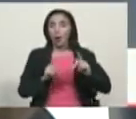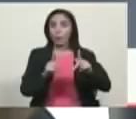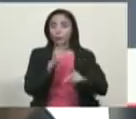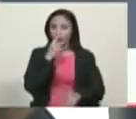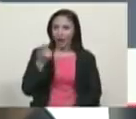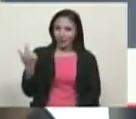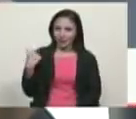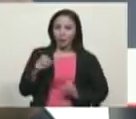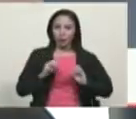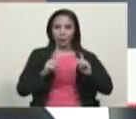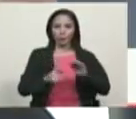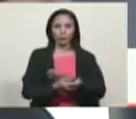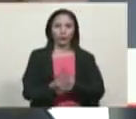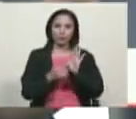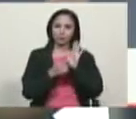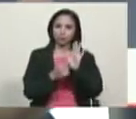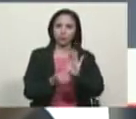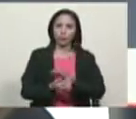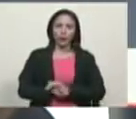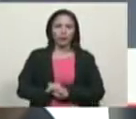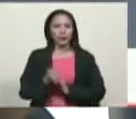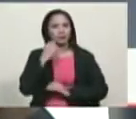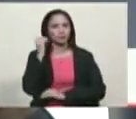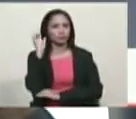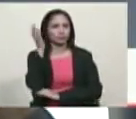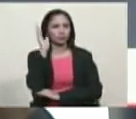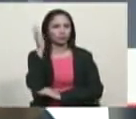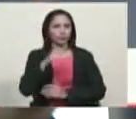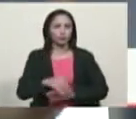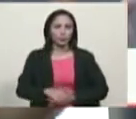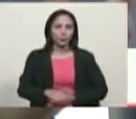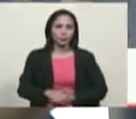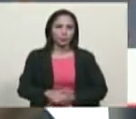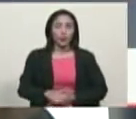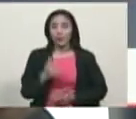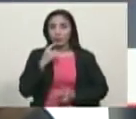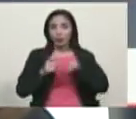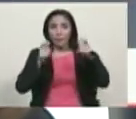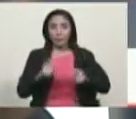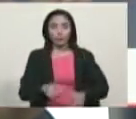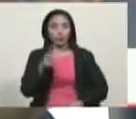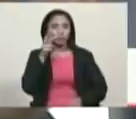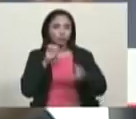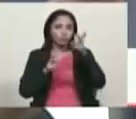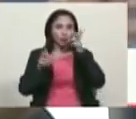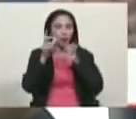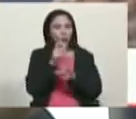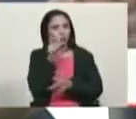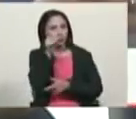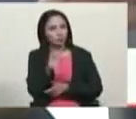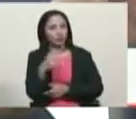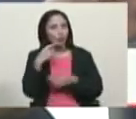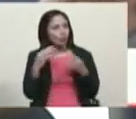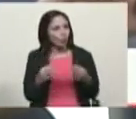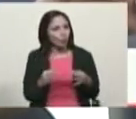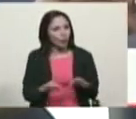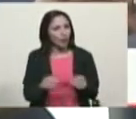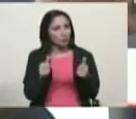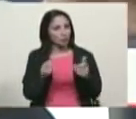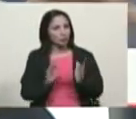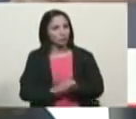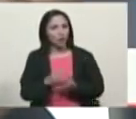ayer de haber podido hablar y que la gente le escuche como una persona normal, no